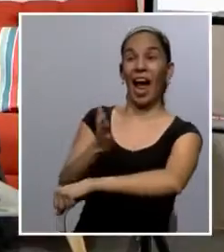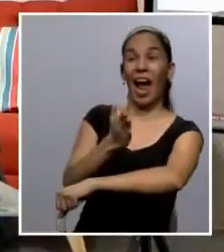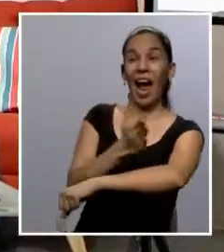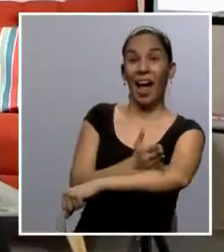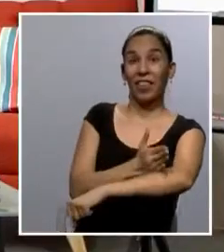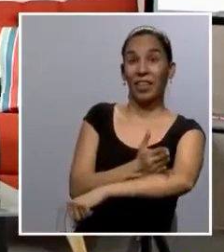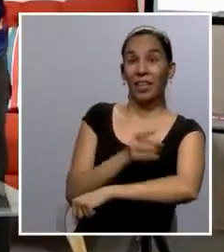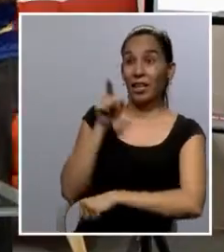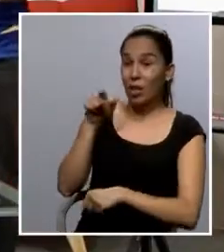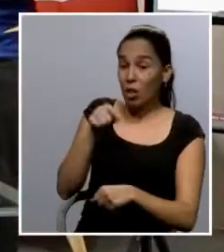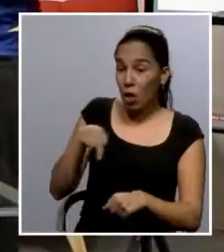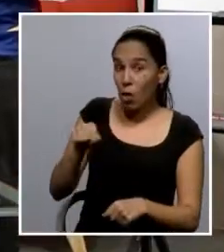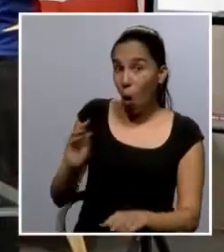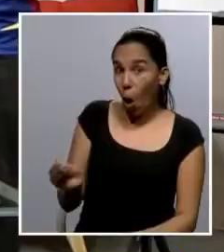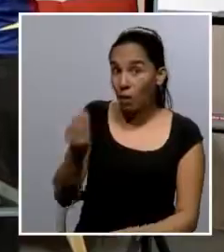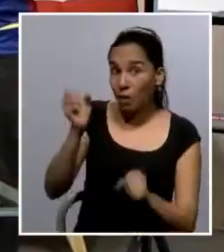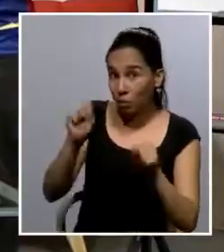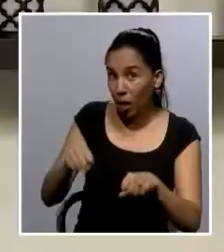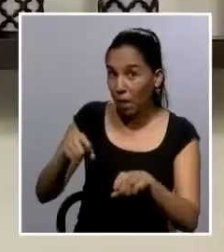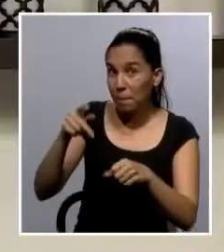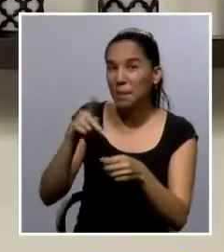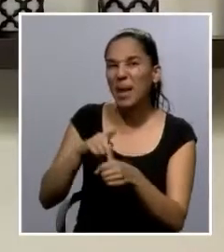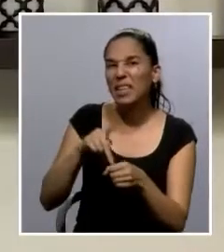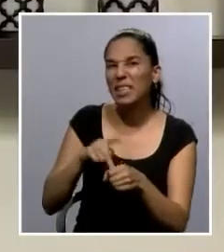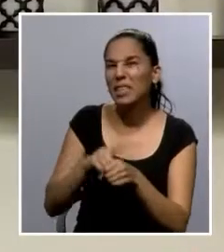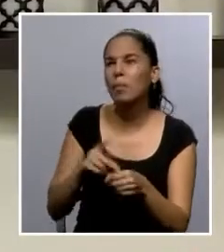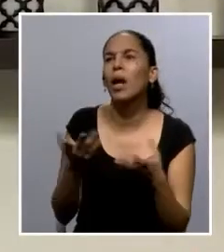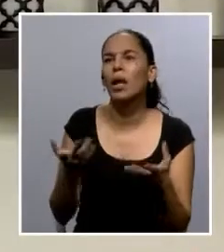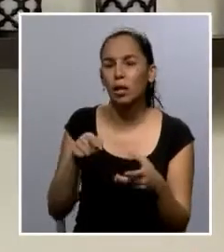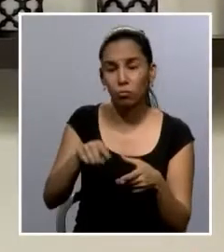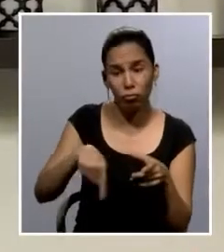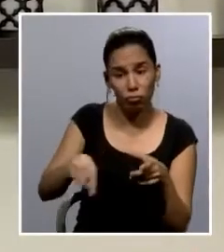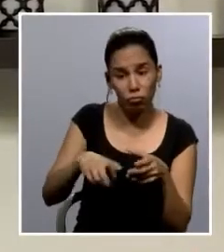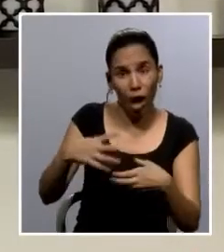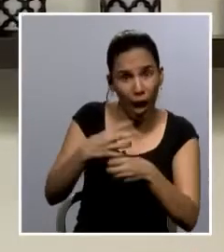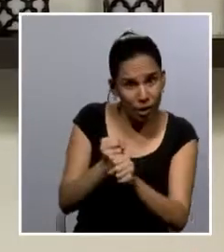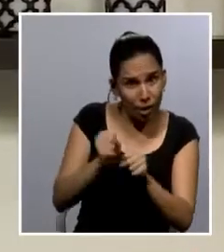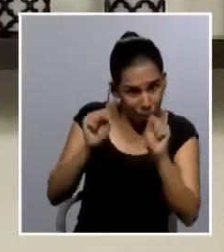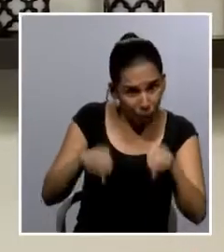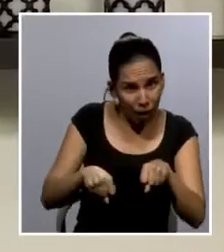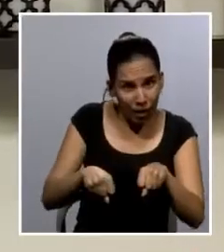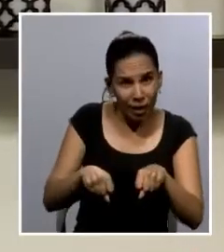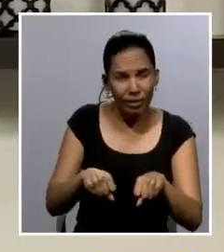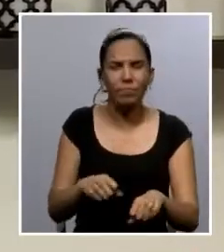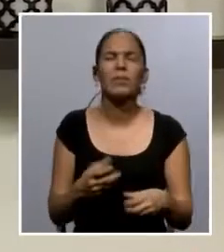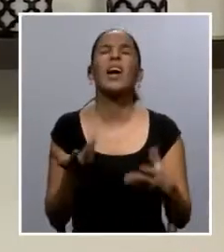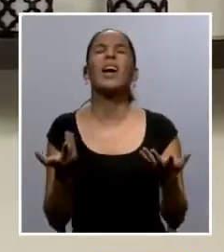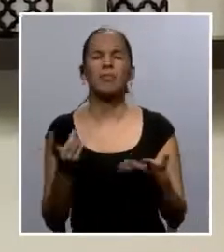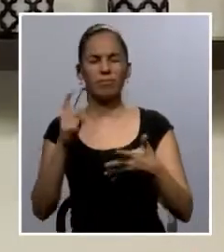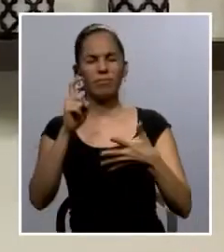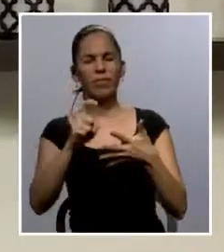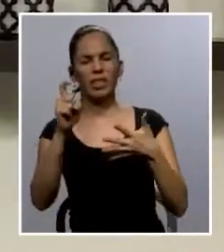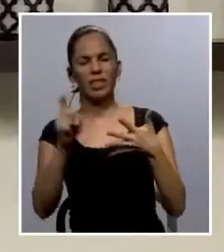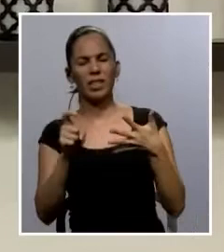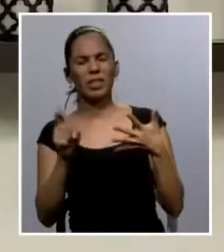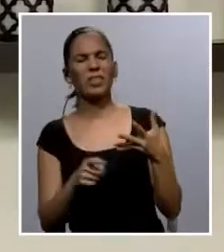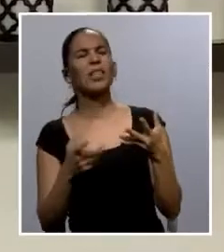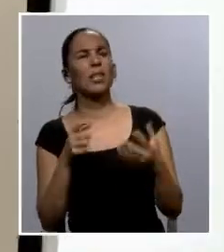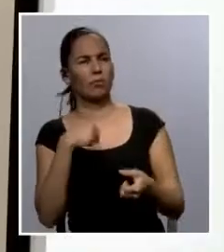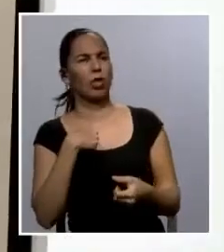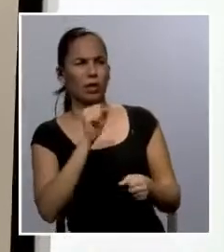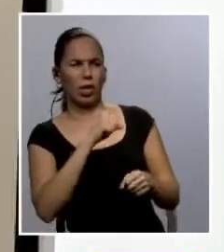¿los muchachos pueden participar también desde su casa haciendo este experimento? Claro, claro. Ok, ¿qué es lo que vamos a